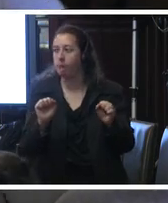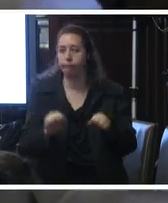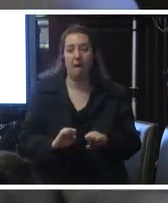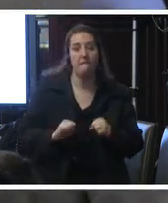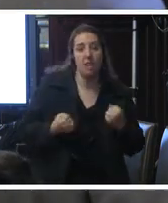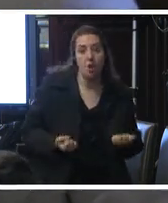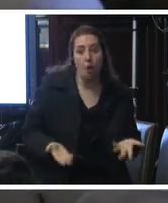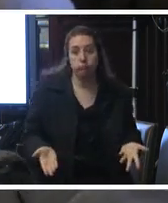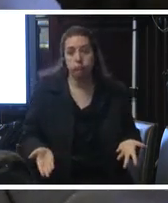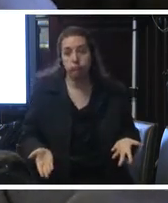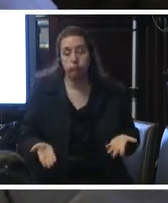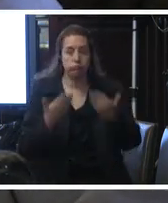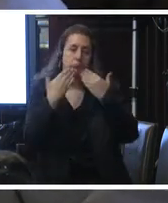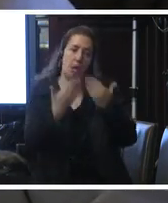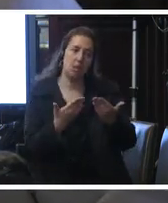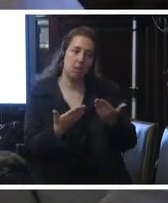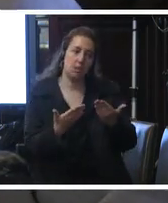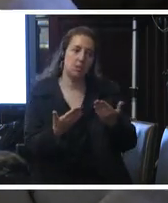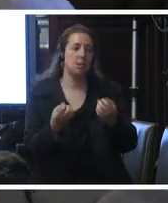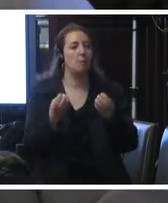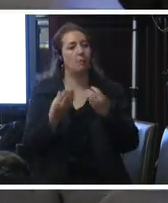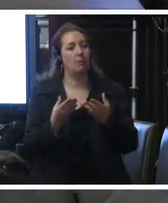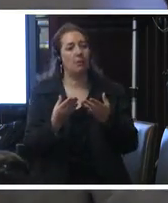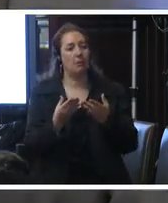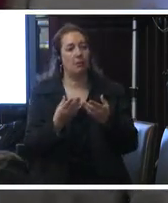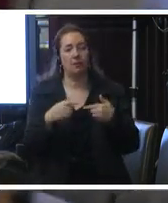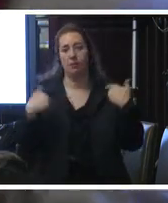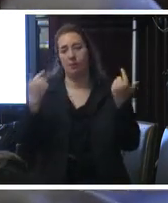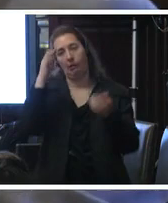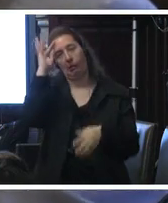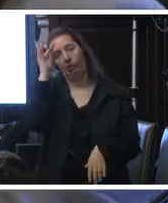Thank you. Otherwise, we'll all melt away.